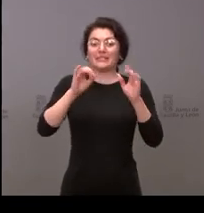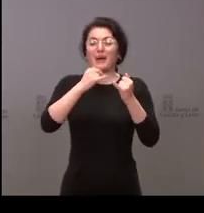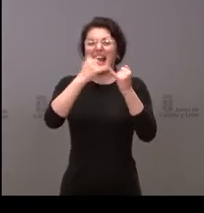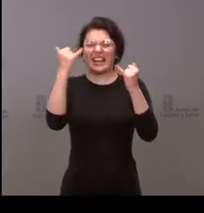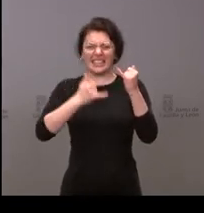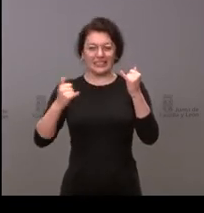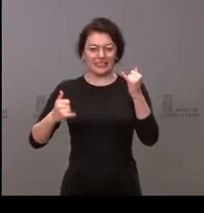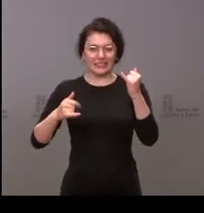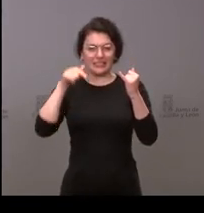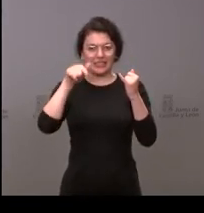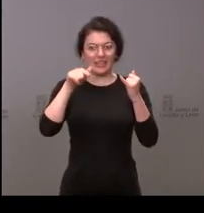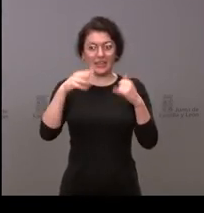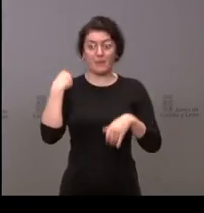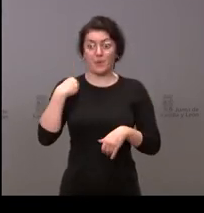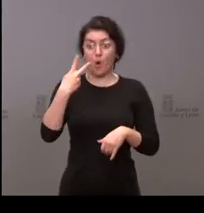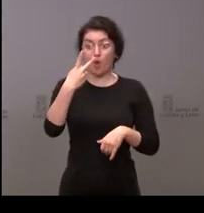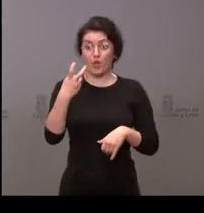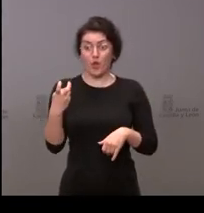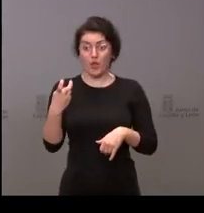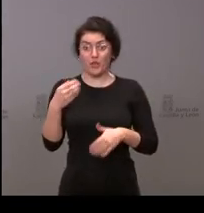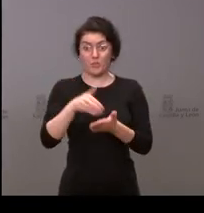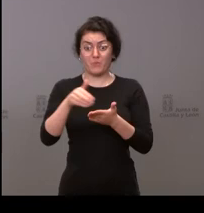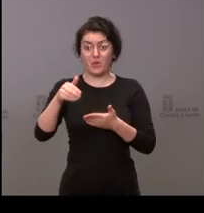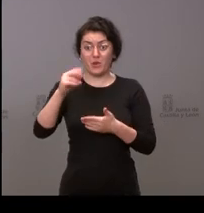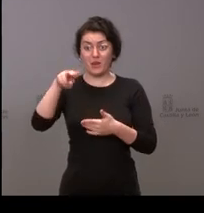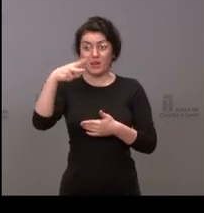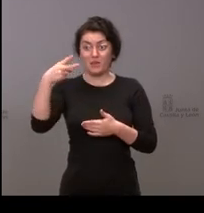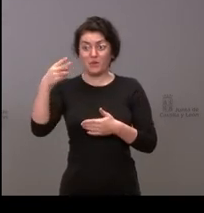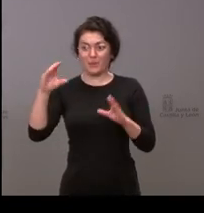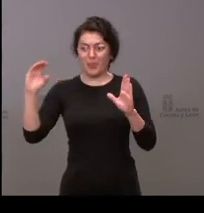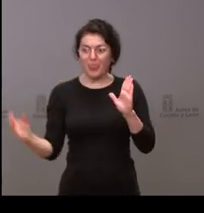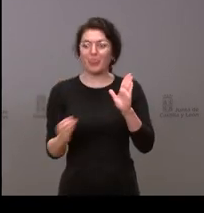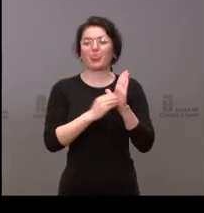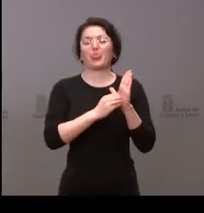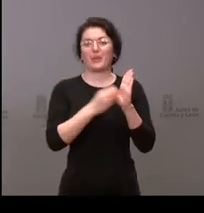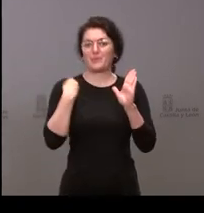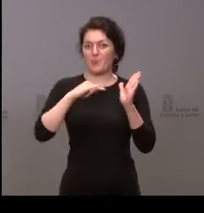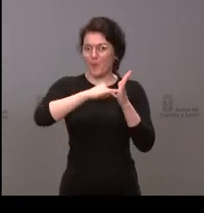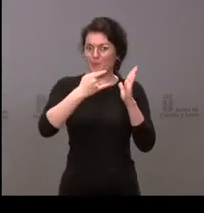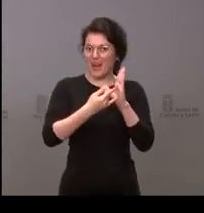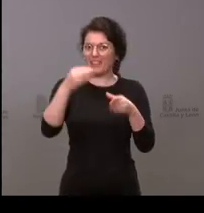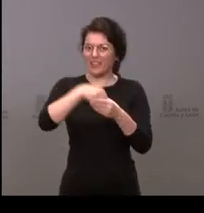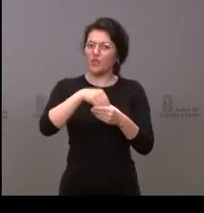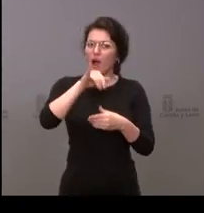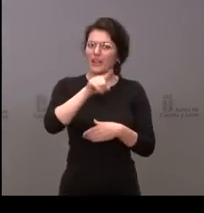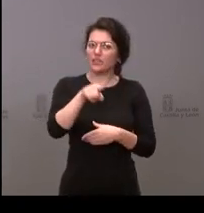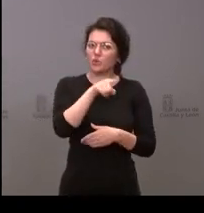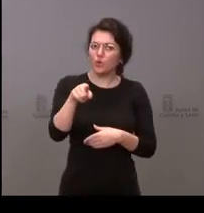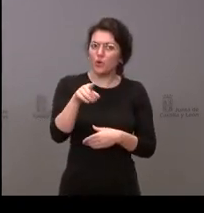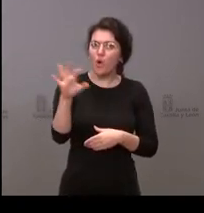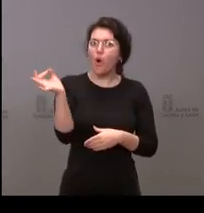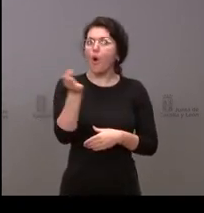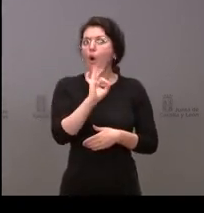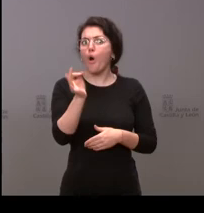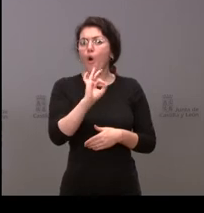incorporada esta secuencia y esta finalidad los 200 millones y también para empresas o si serían mayores